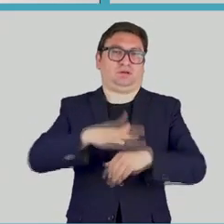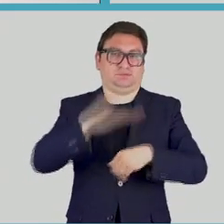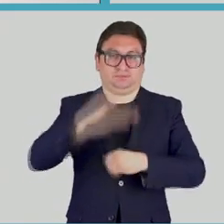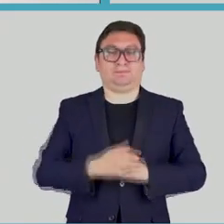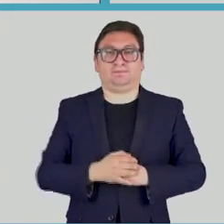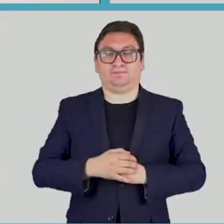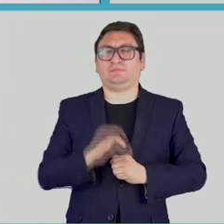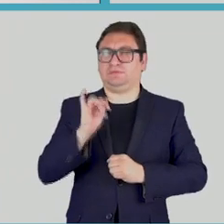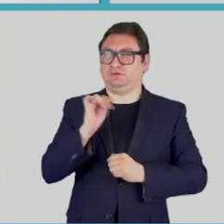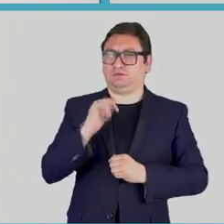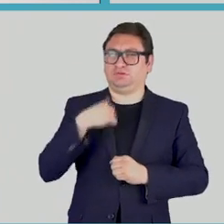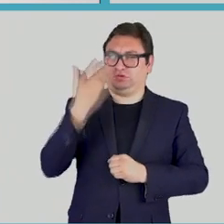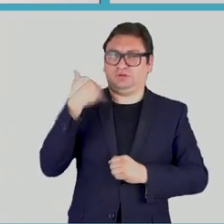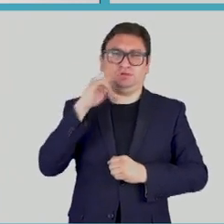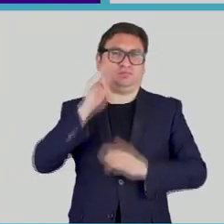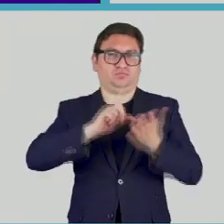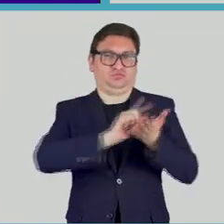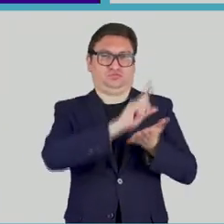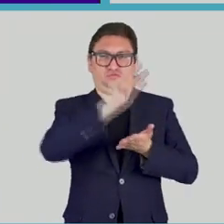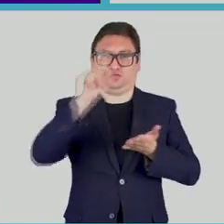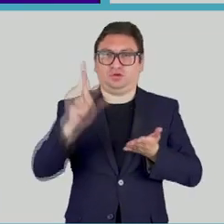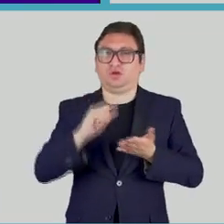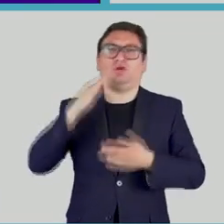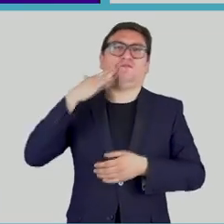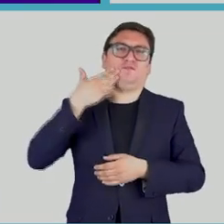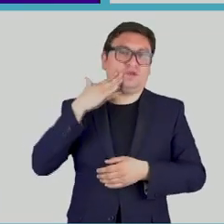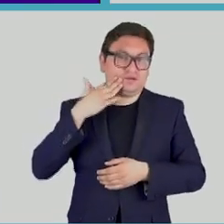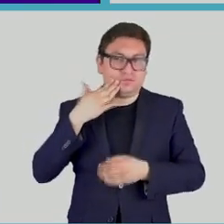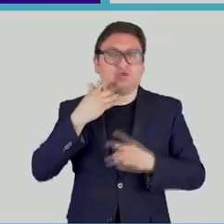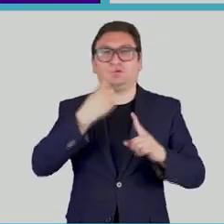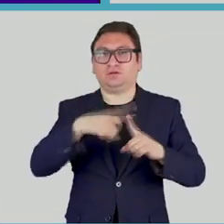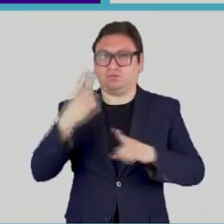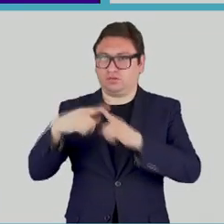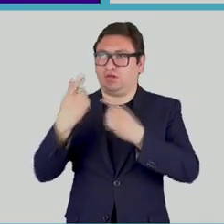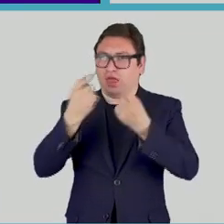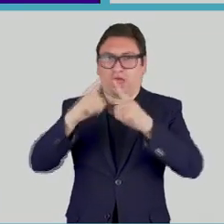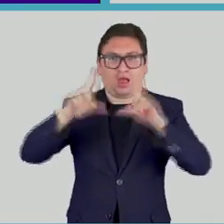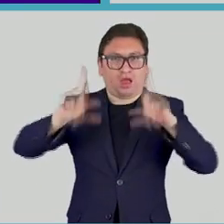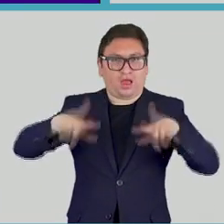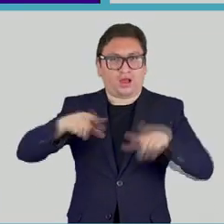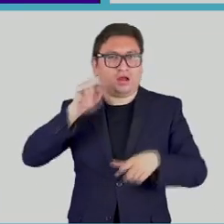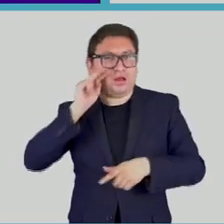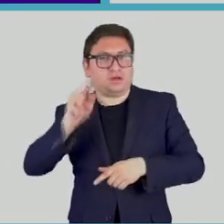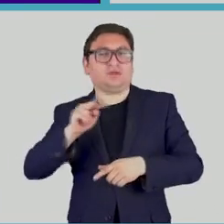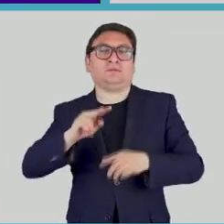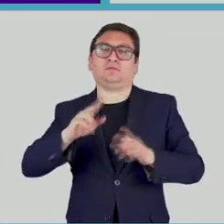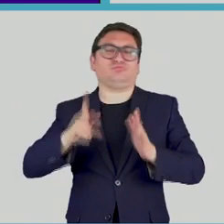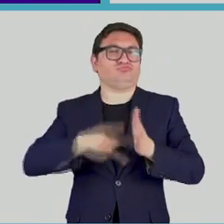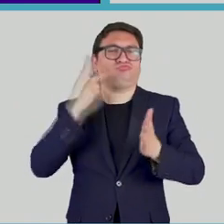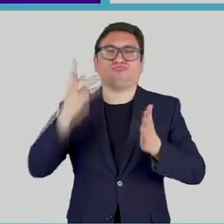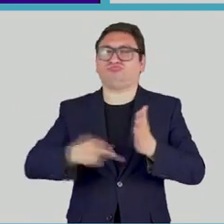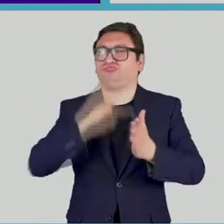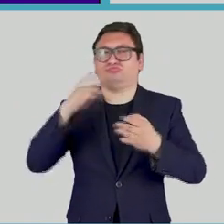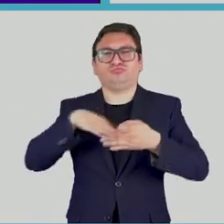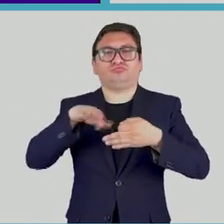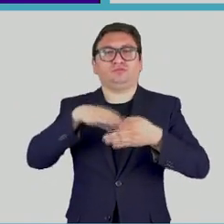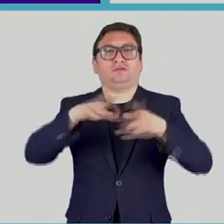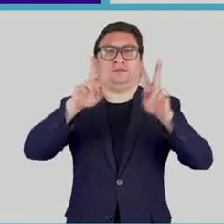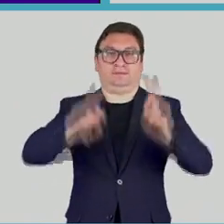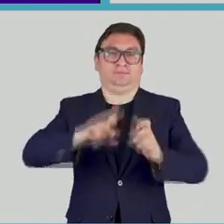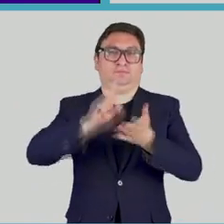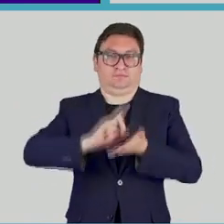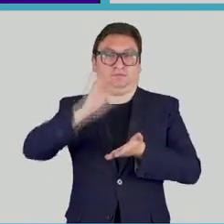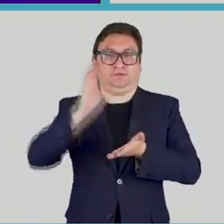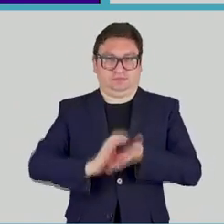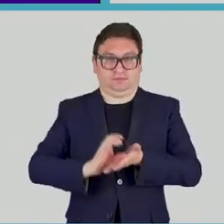Sí de hecho yo he visto en Twitter por ejemplo en Facebook algunos portales que allá abordan de manera recurrente la